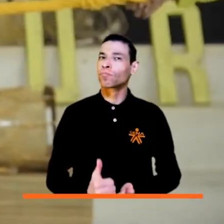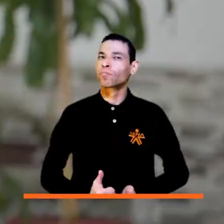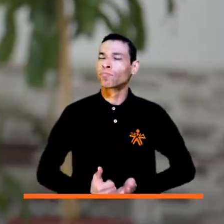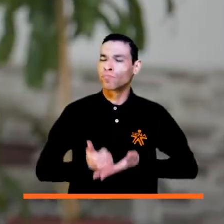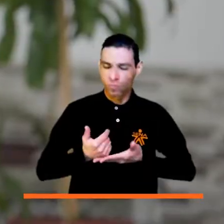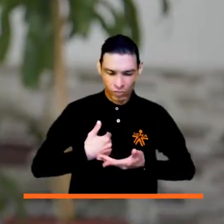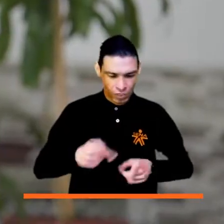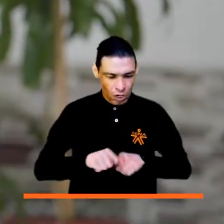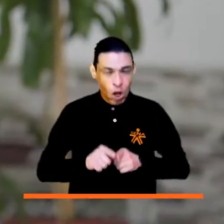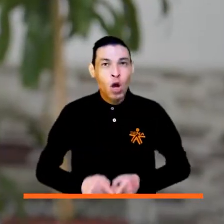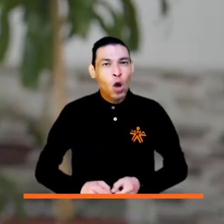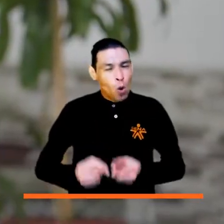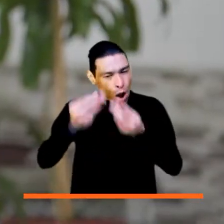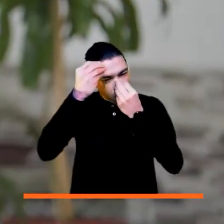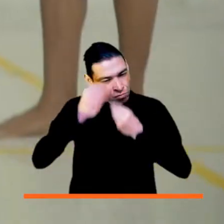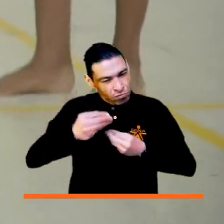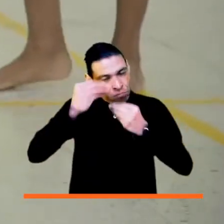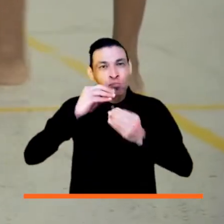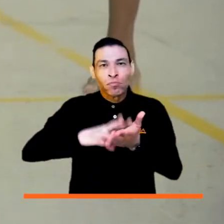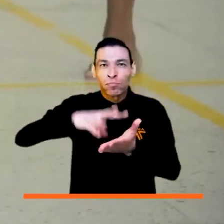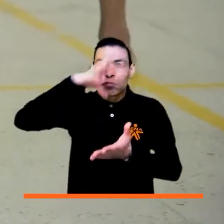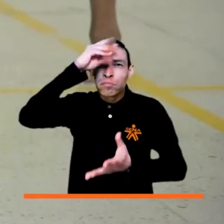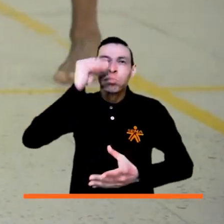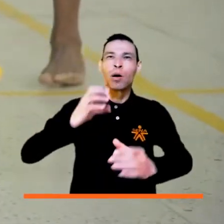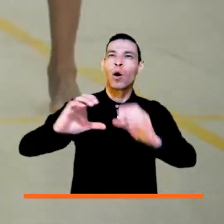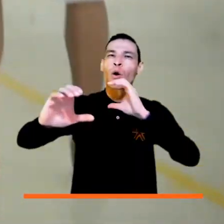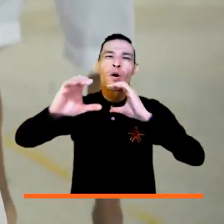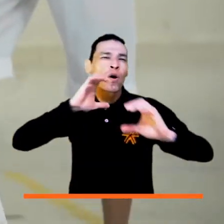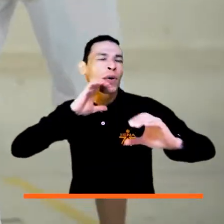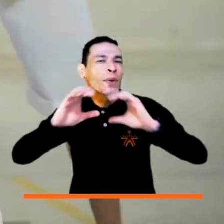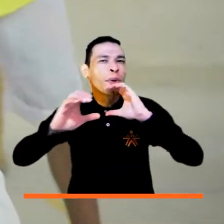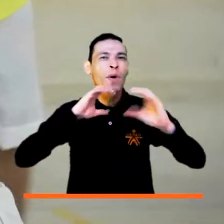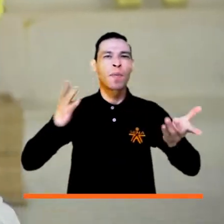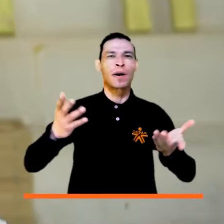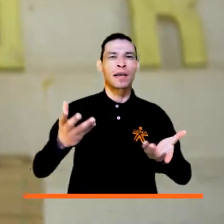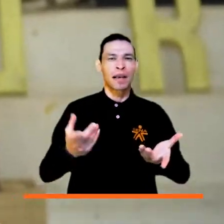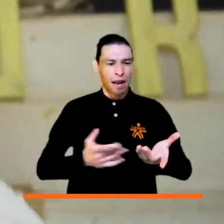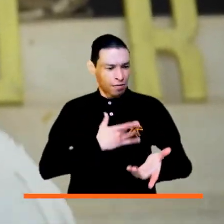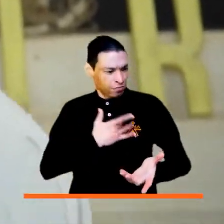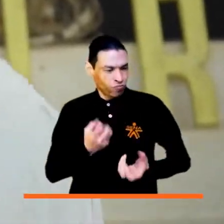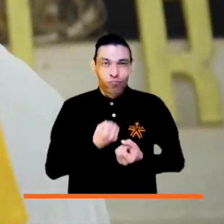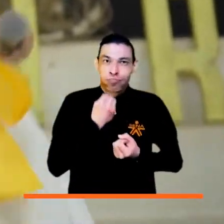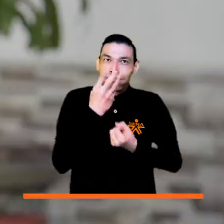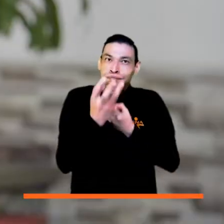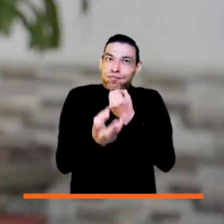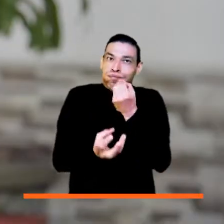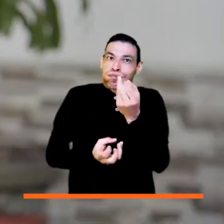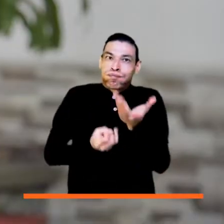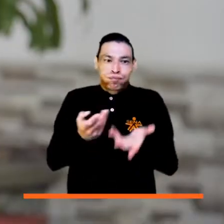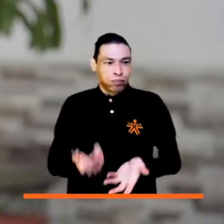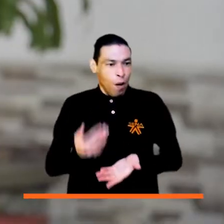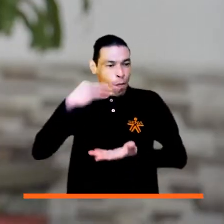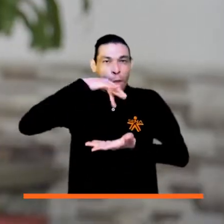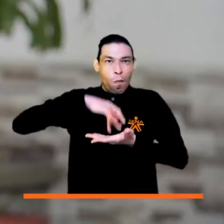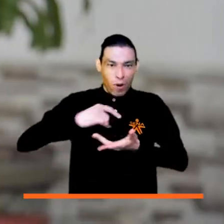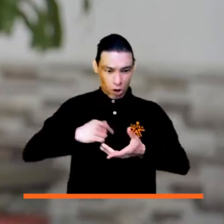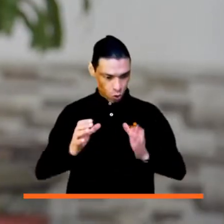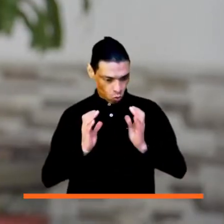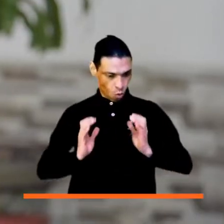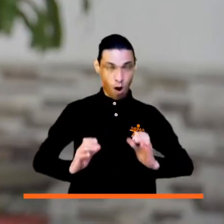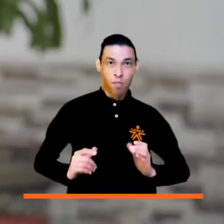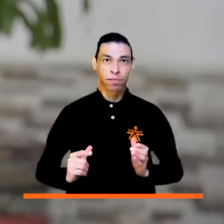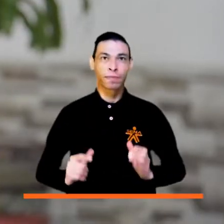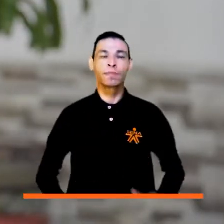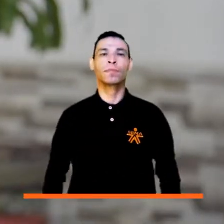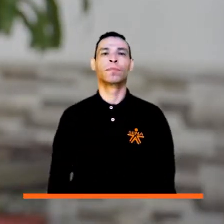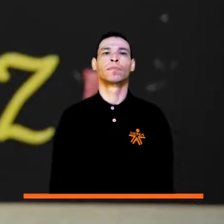ayuda a formarnos nosotros, a aprender a comunicarnos, a expresar lo que sentimos desde la